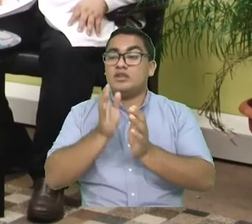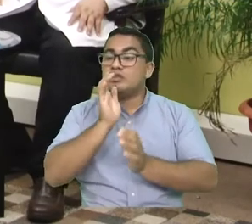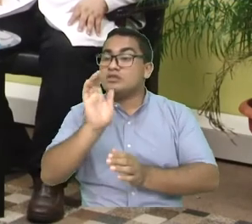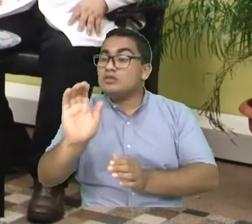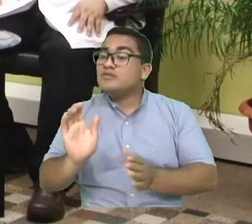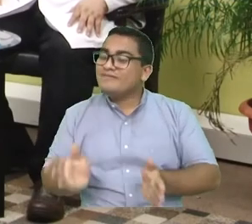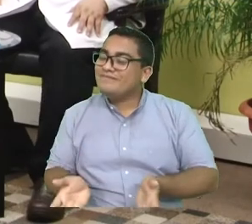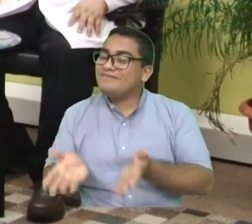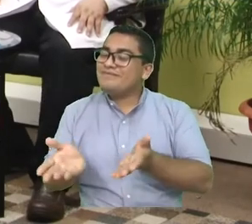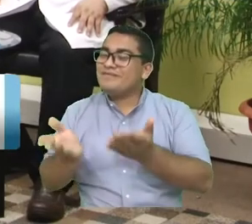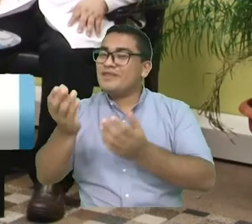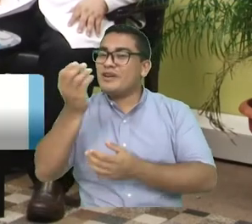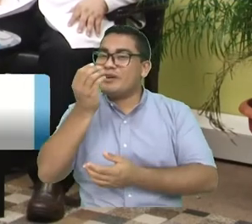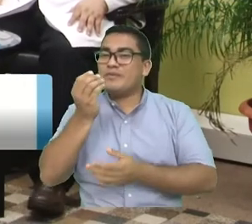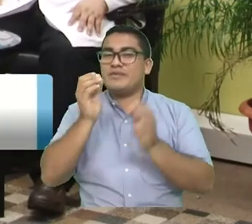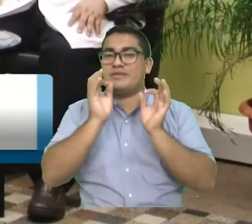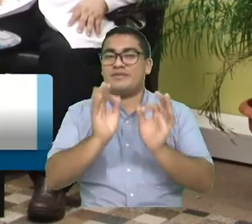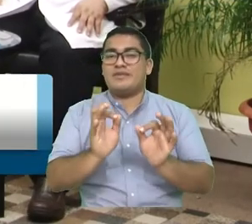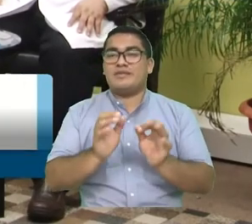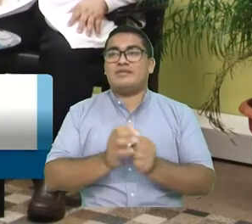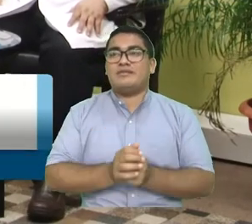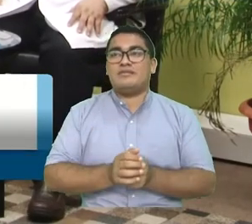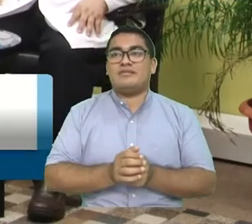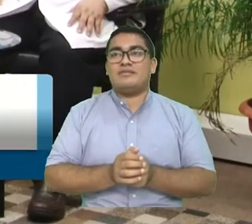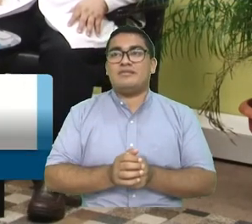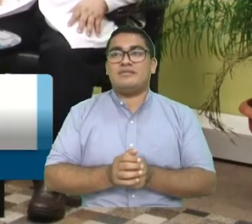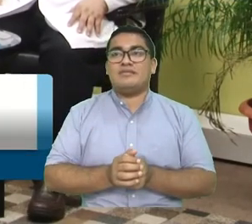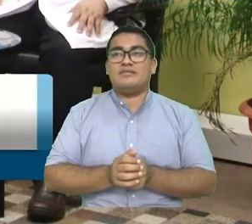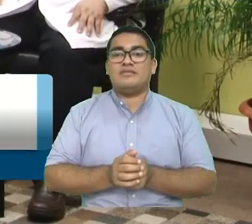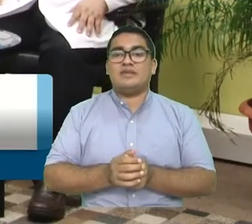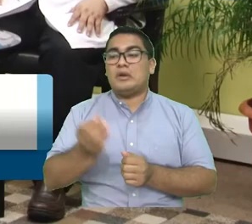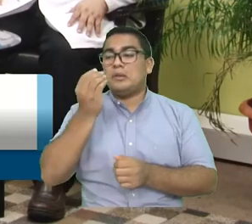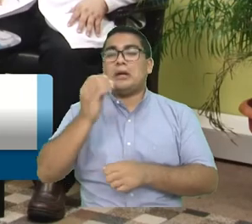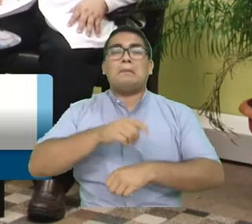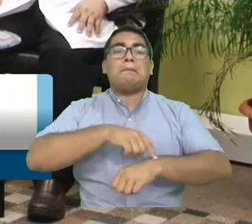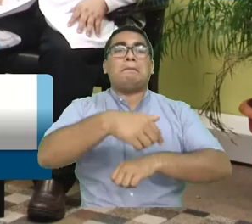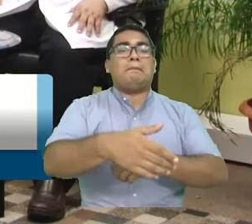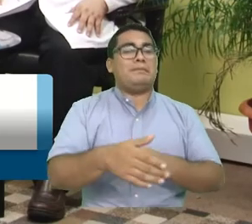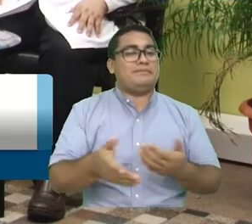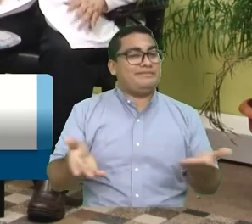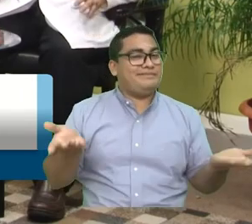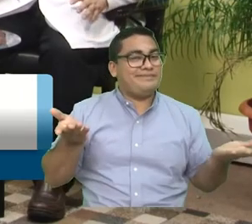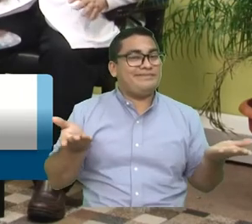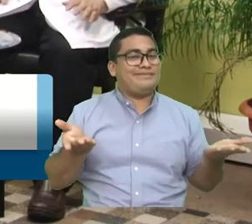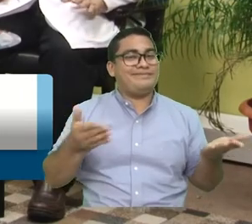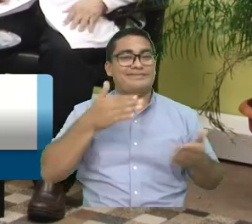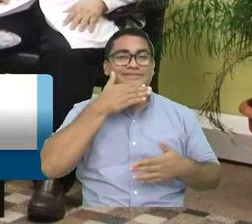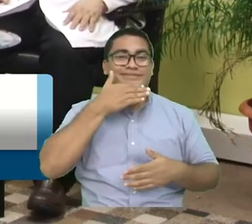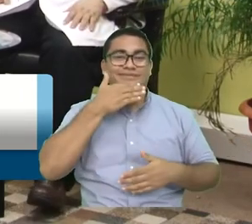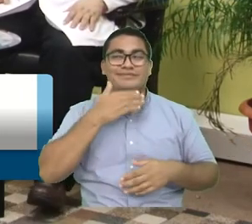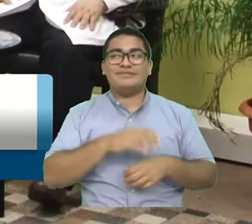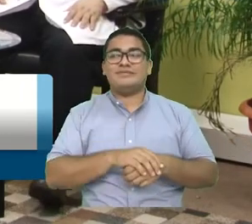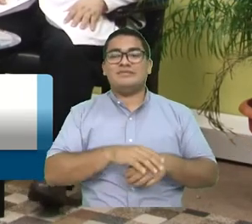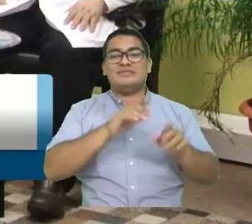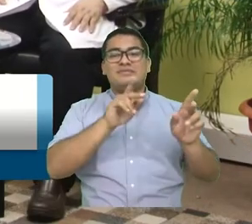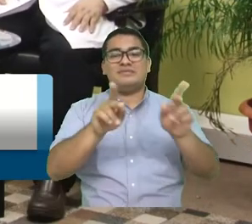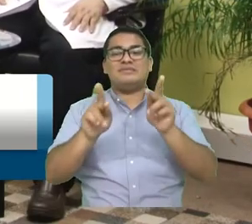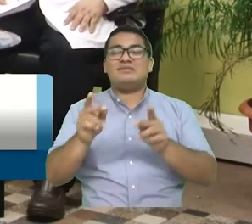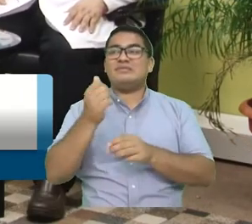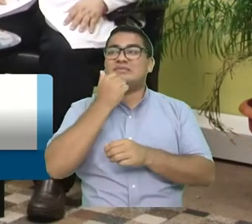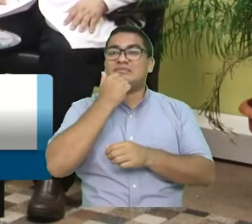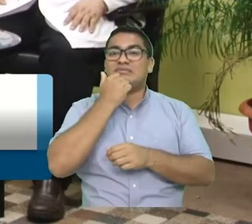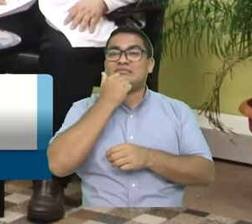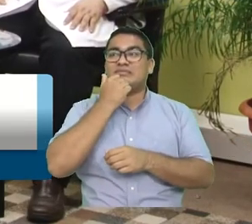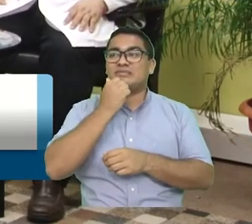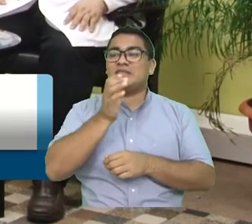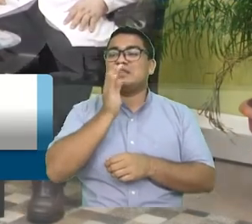que coma los tres tiempos. Exacto. No dejarlo que pase desapercibido un tiempo. Sí, a veces cometemos el error de que si el niño no come, bueno,